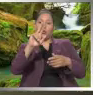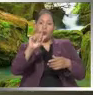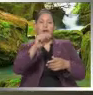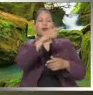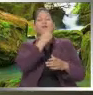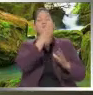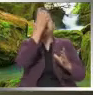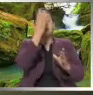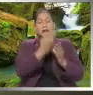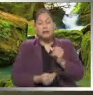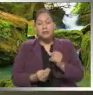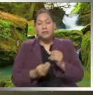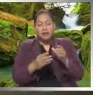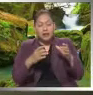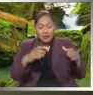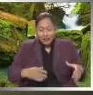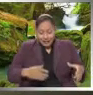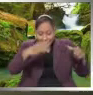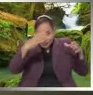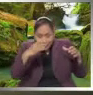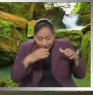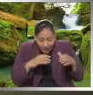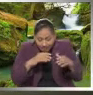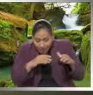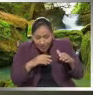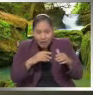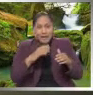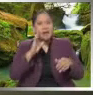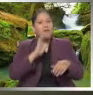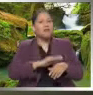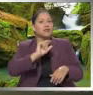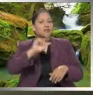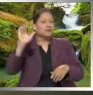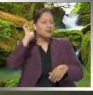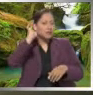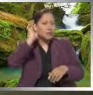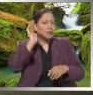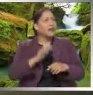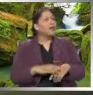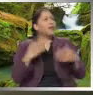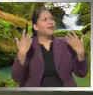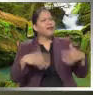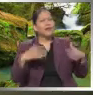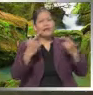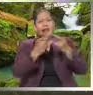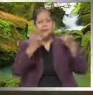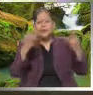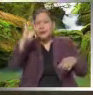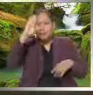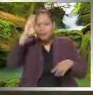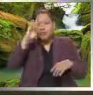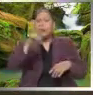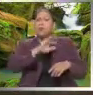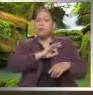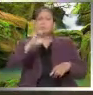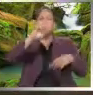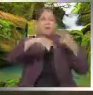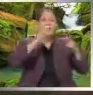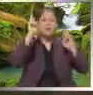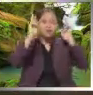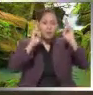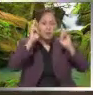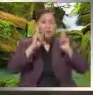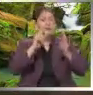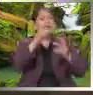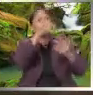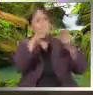escapó en un barril y se volvió aún más famoso. Juan, qué leyenda, pero que además pueden visitar todo esto que nos estás